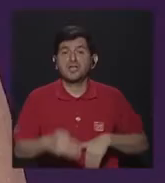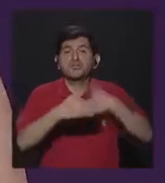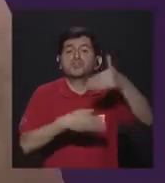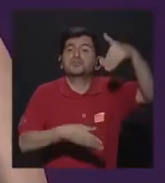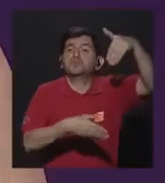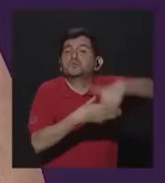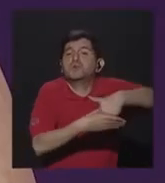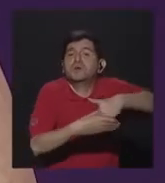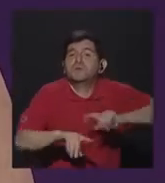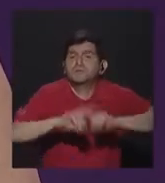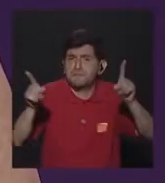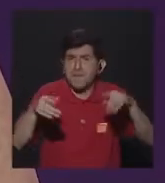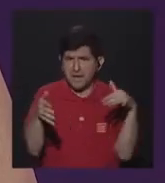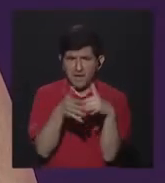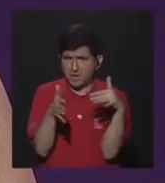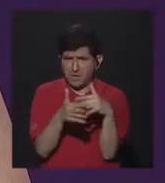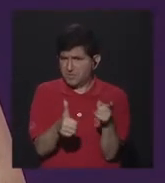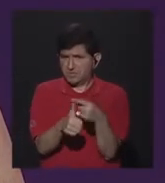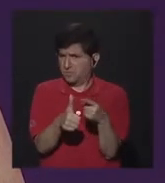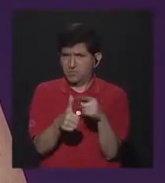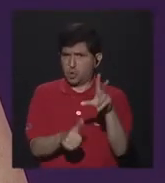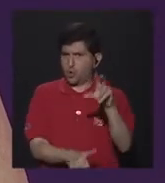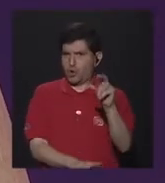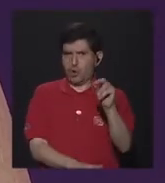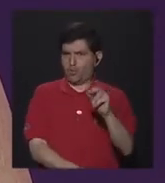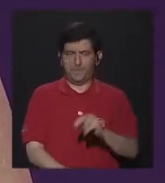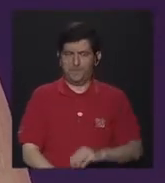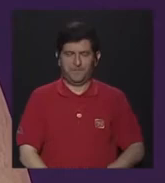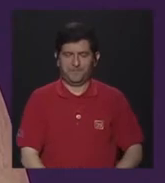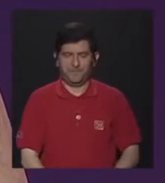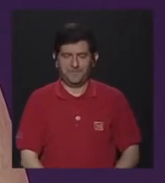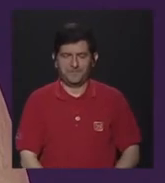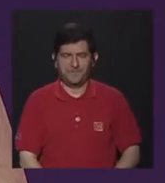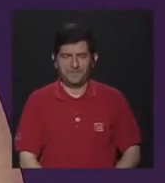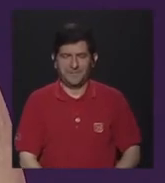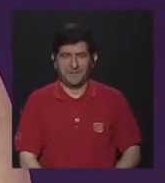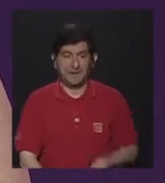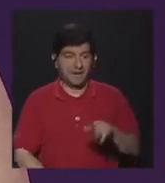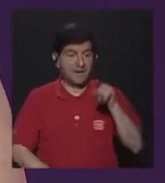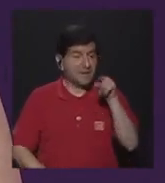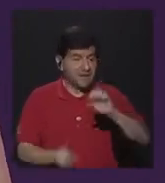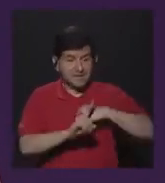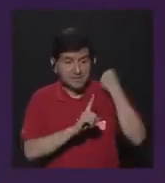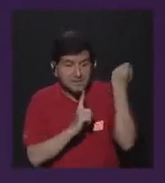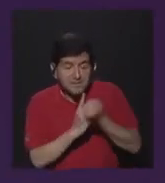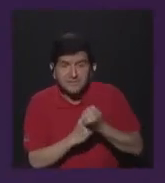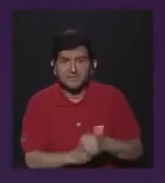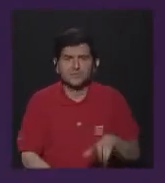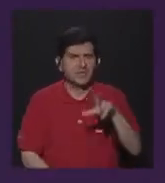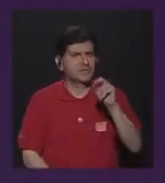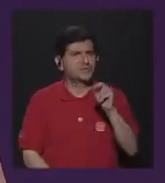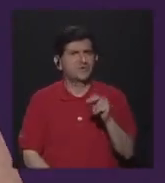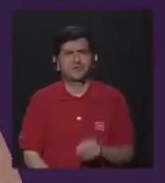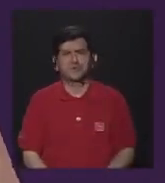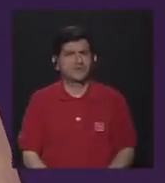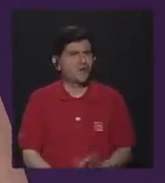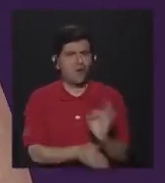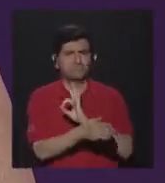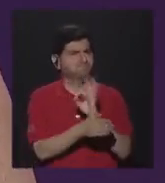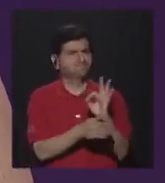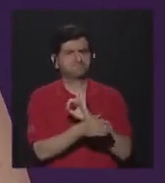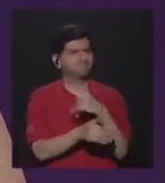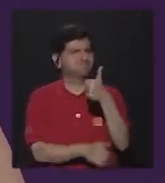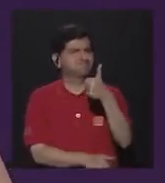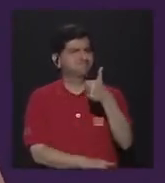metieron pero digamos en el estudio no estaba antología entonces es una de las cosas que no están bien que no están funcionando